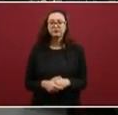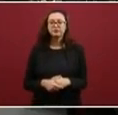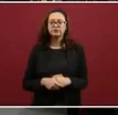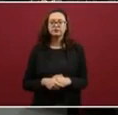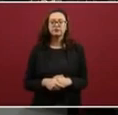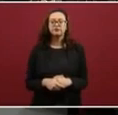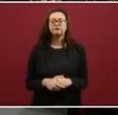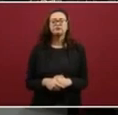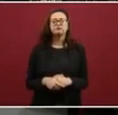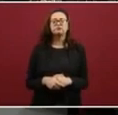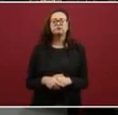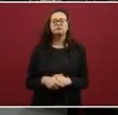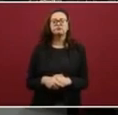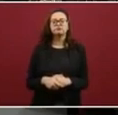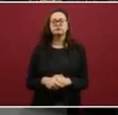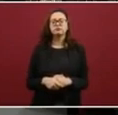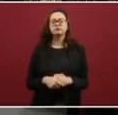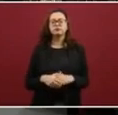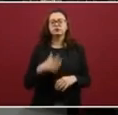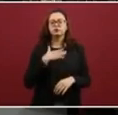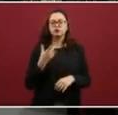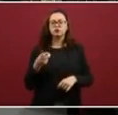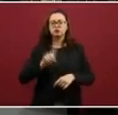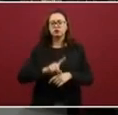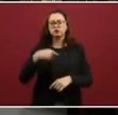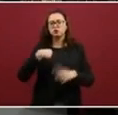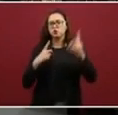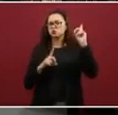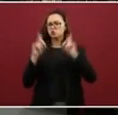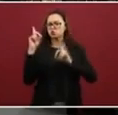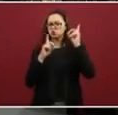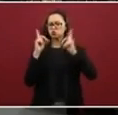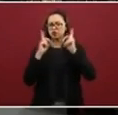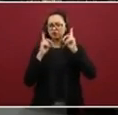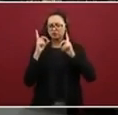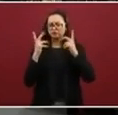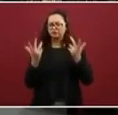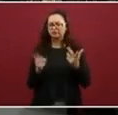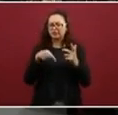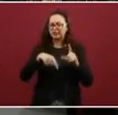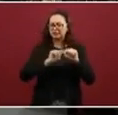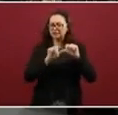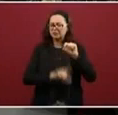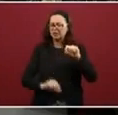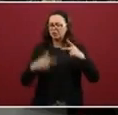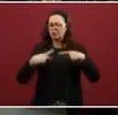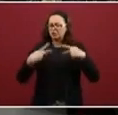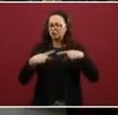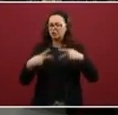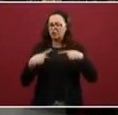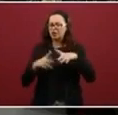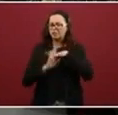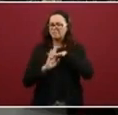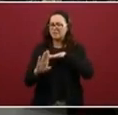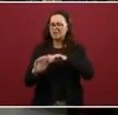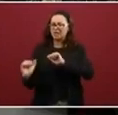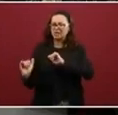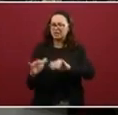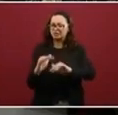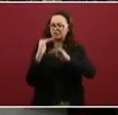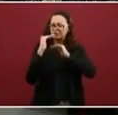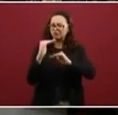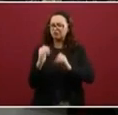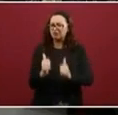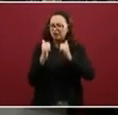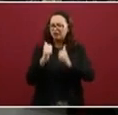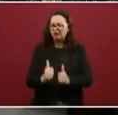Sí, buenos días. Me queda duda sobre cuántos migrantes realmente podría esperar México que recibir que